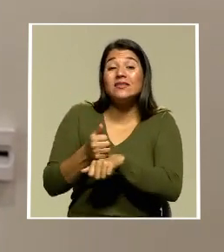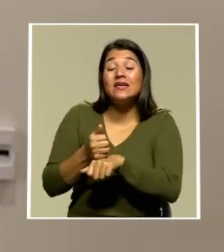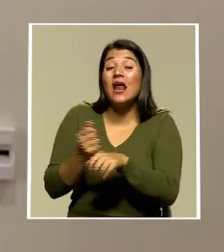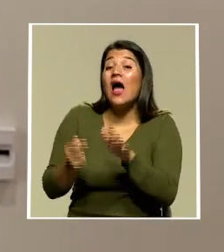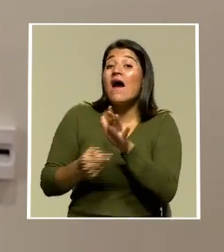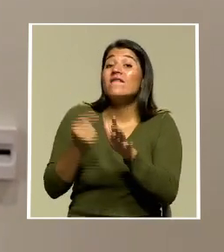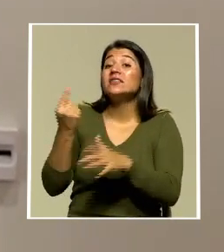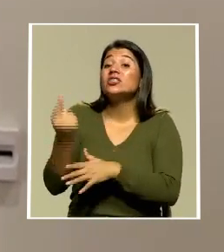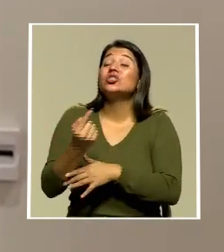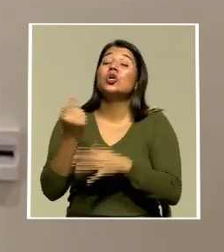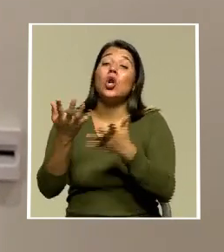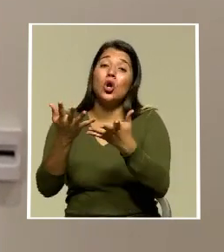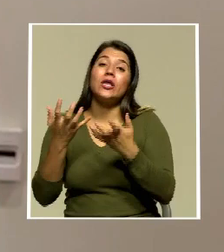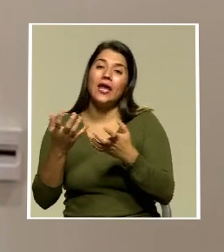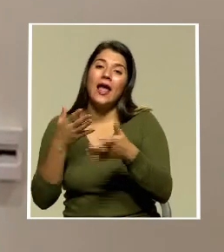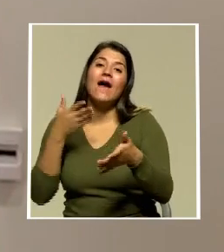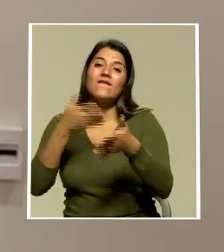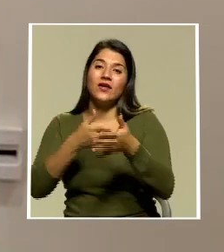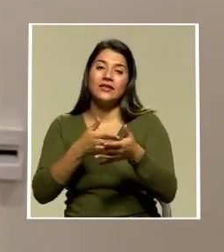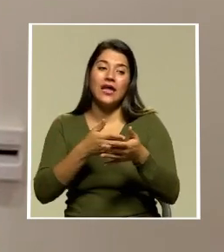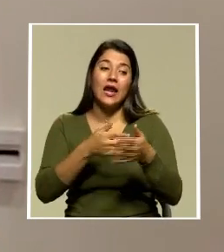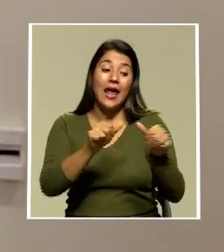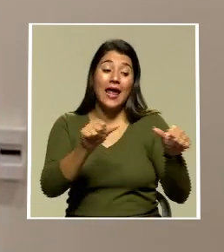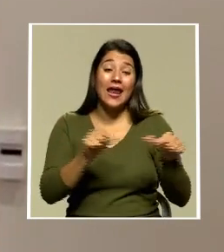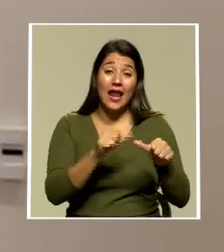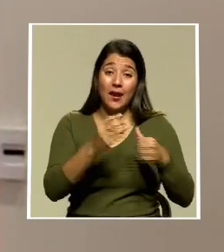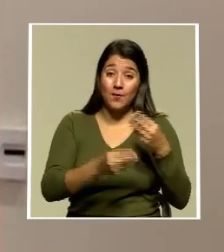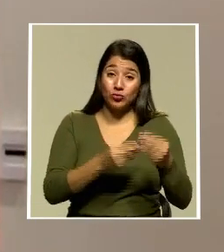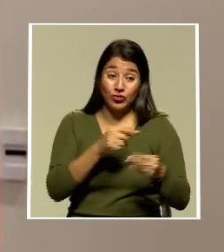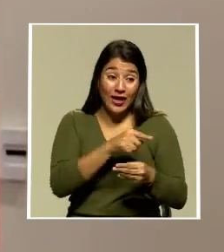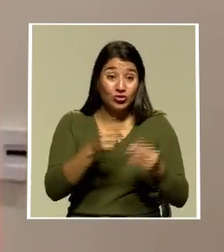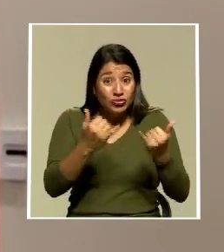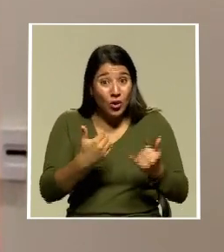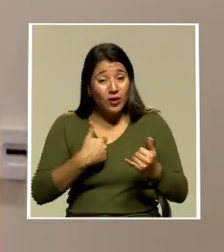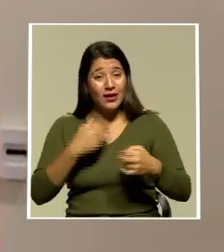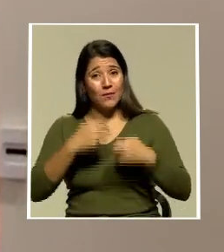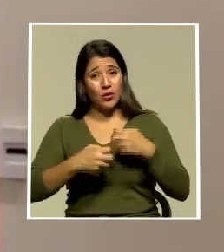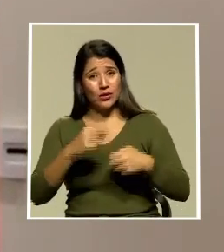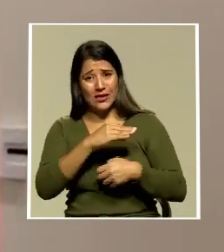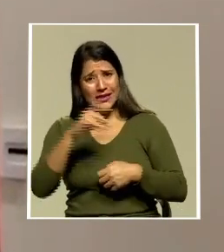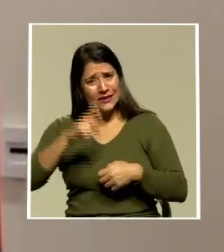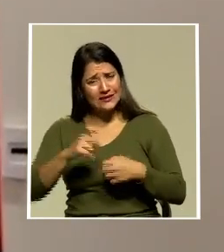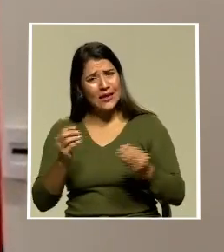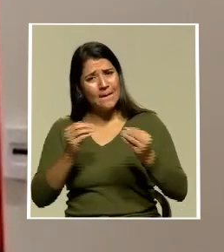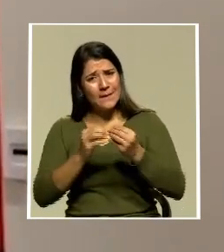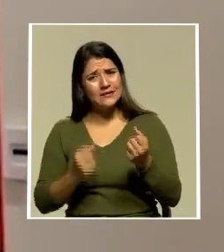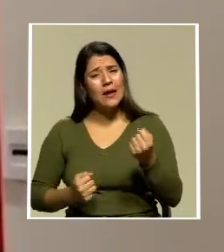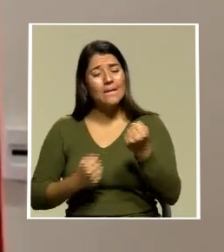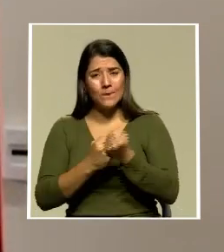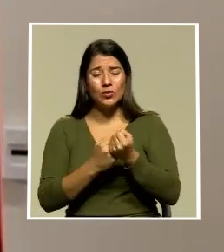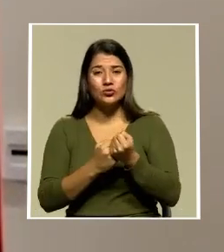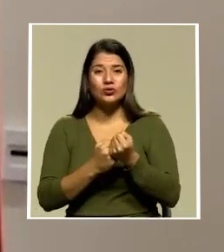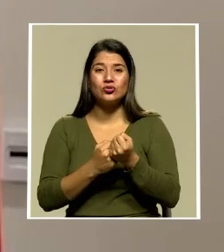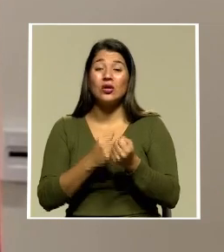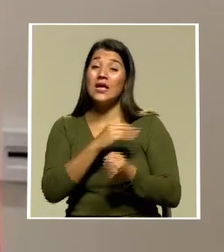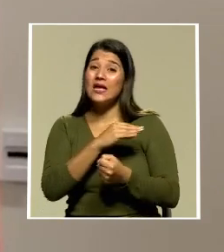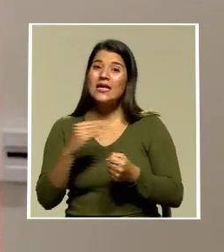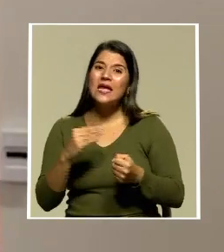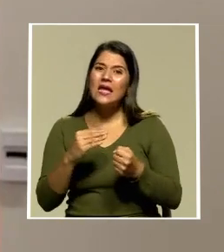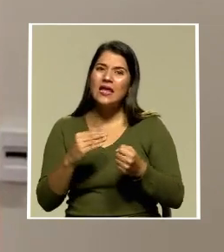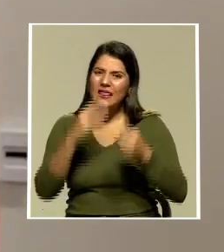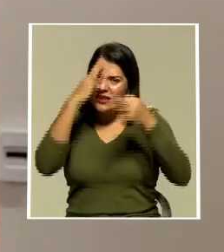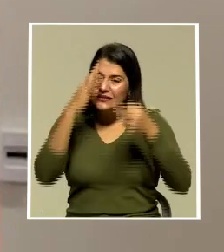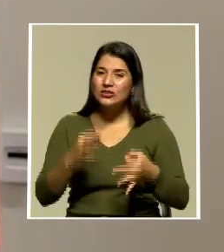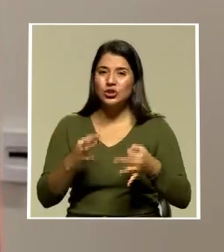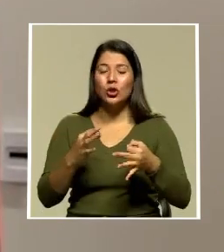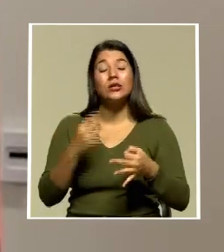que buscan es afectar al sector productivo que hoy tiene problemas y que requiere de apoyos sustanciales y decididos del